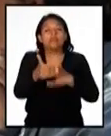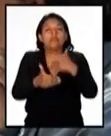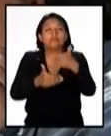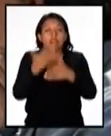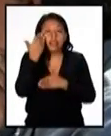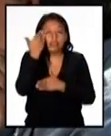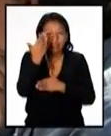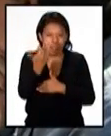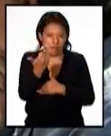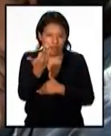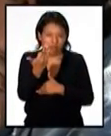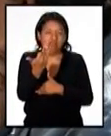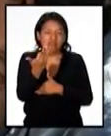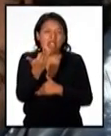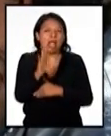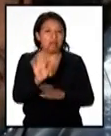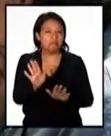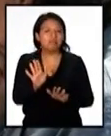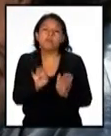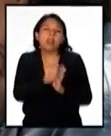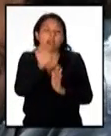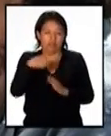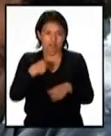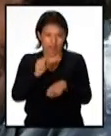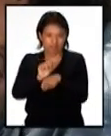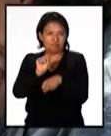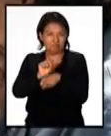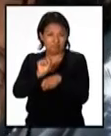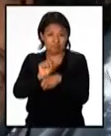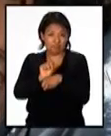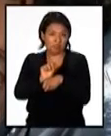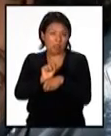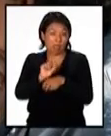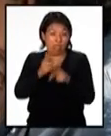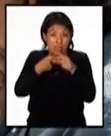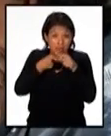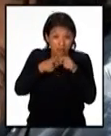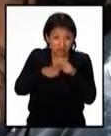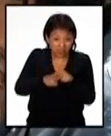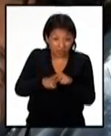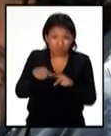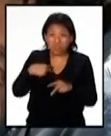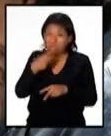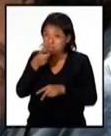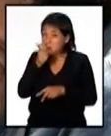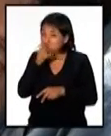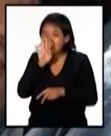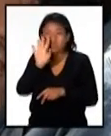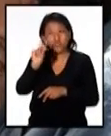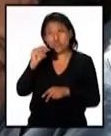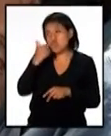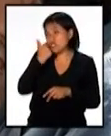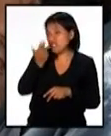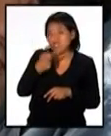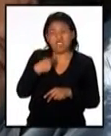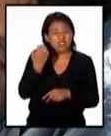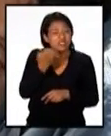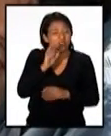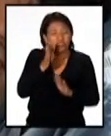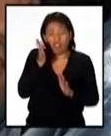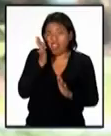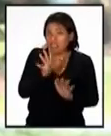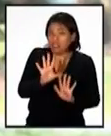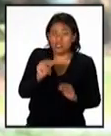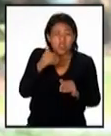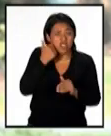ejemplo, a mí me tocó vivir en la secundaria, que al principio yo les decía a mis papás, no, pues yo no quiero seguir estudiando, yo me voy